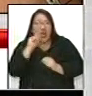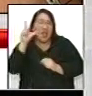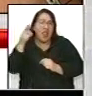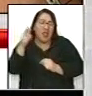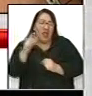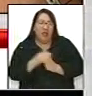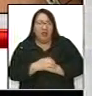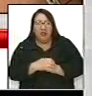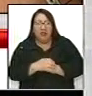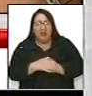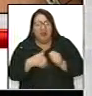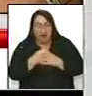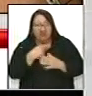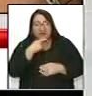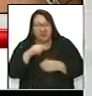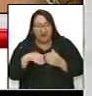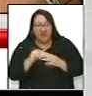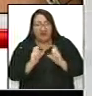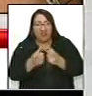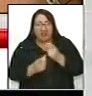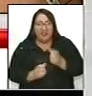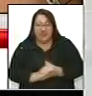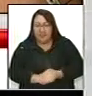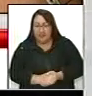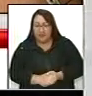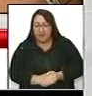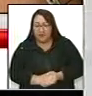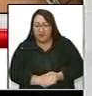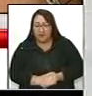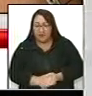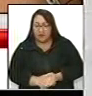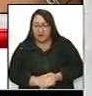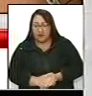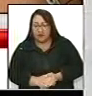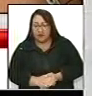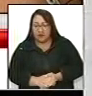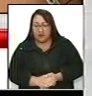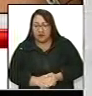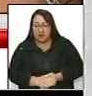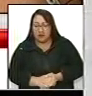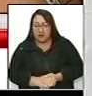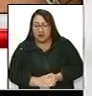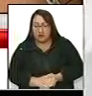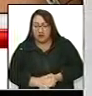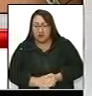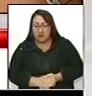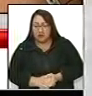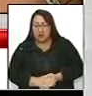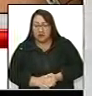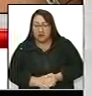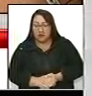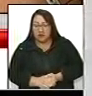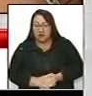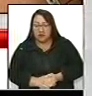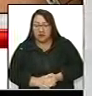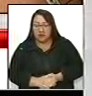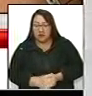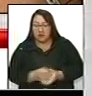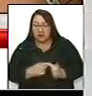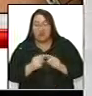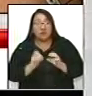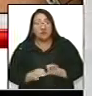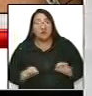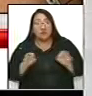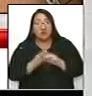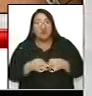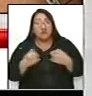líderes, de las mujeres parlamentarias peruanas. Mientras tanto, es importante resaltar lo